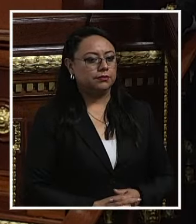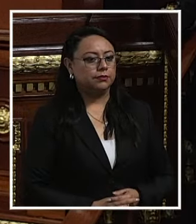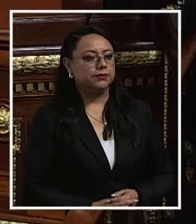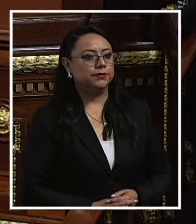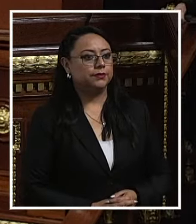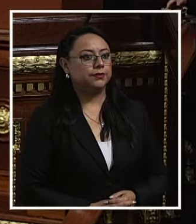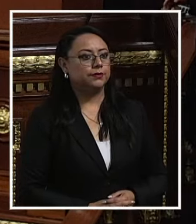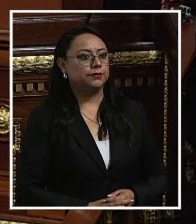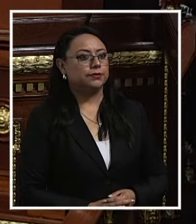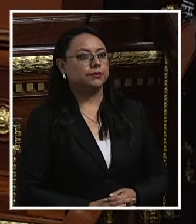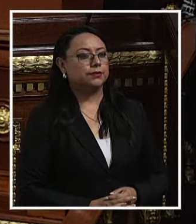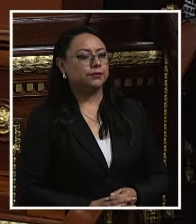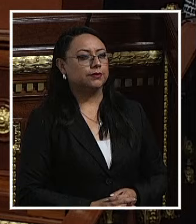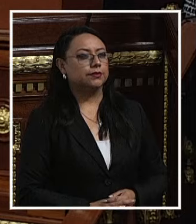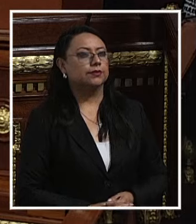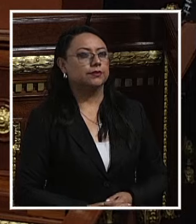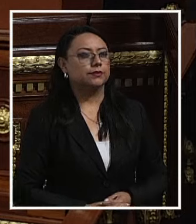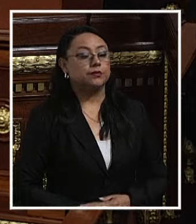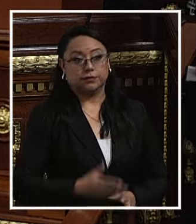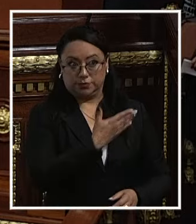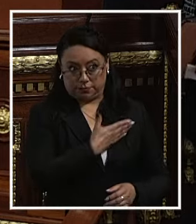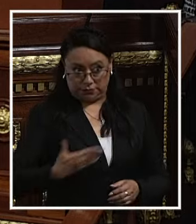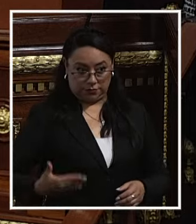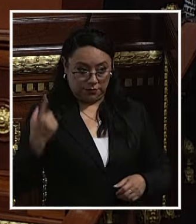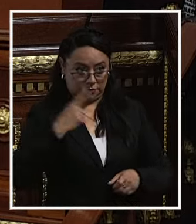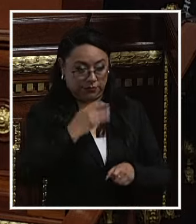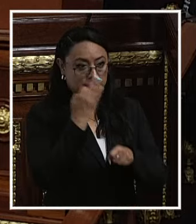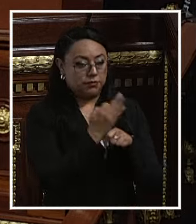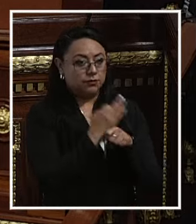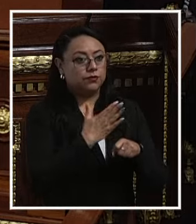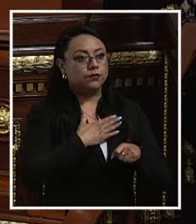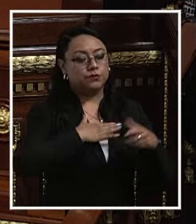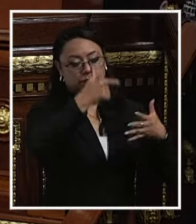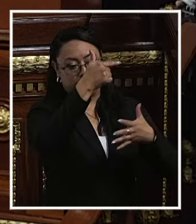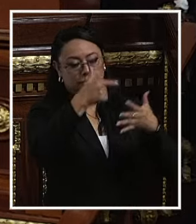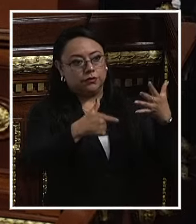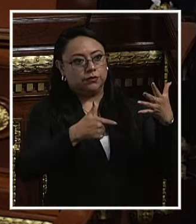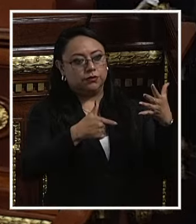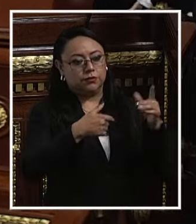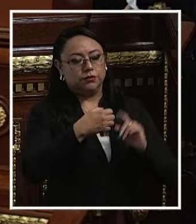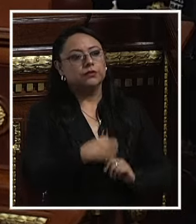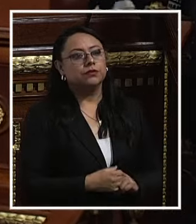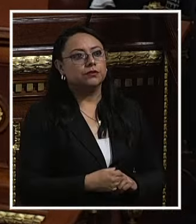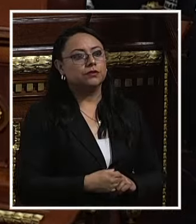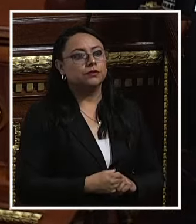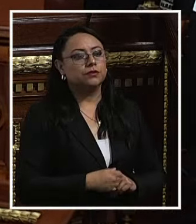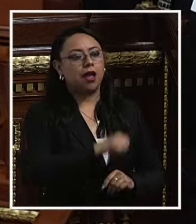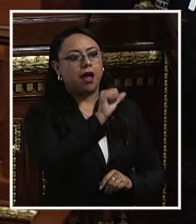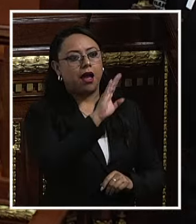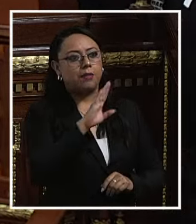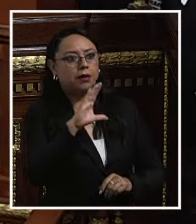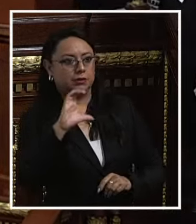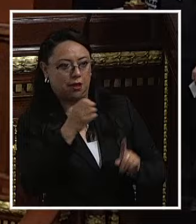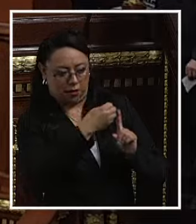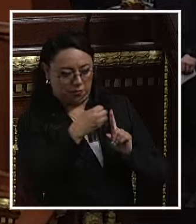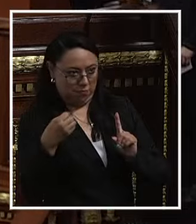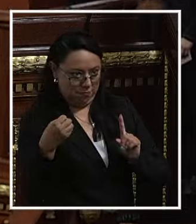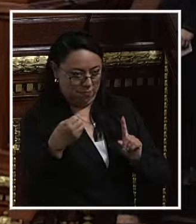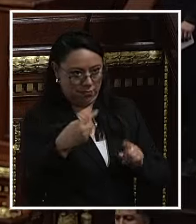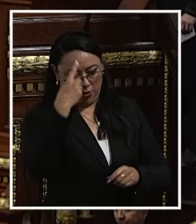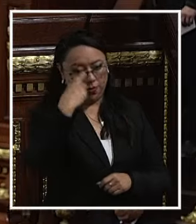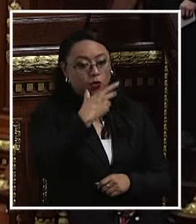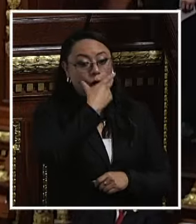Por instrucciones de la Presidencia se procede a pasar lista en orden alfabético para que diputadas